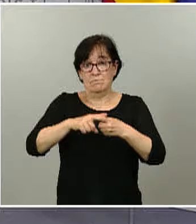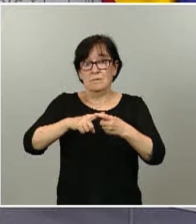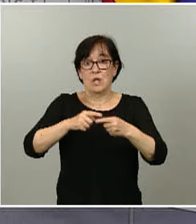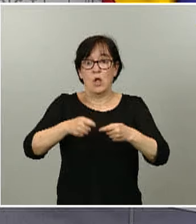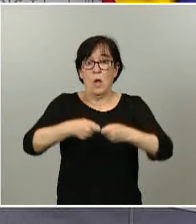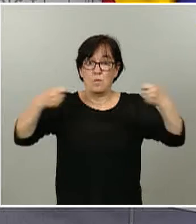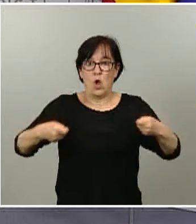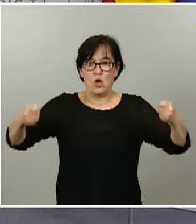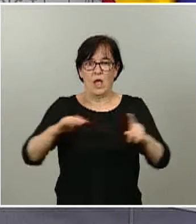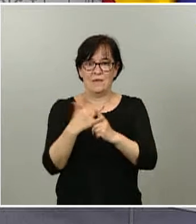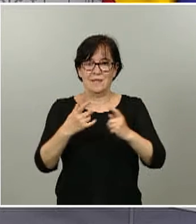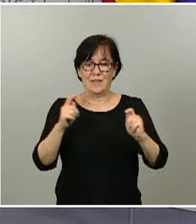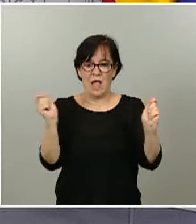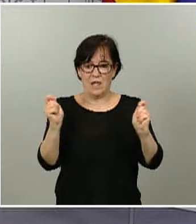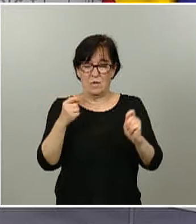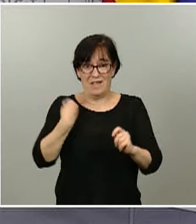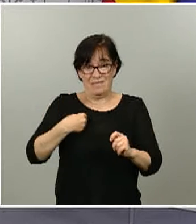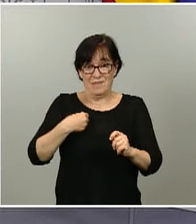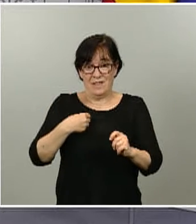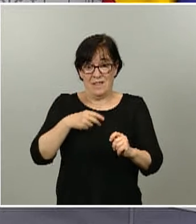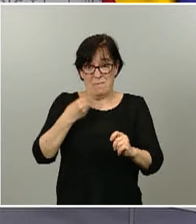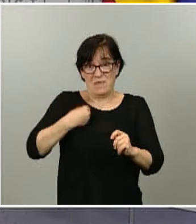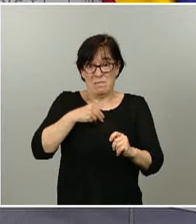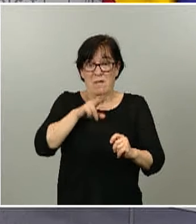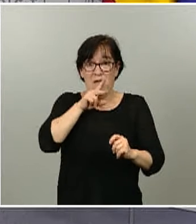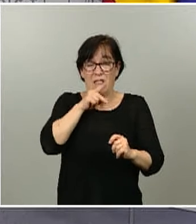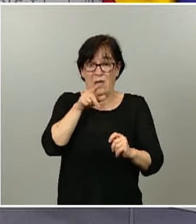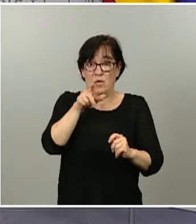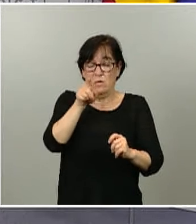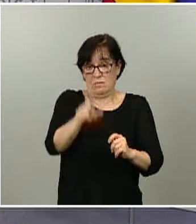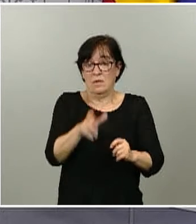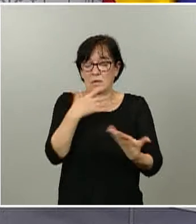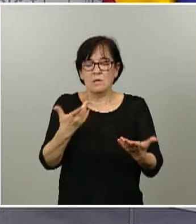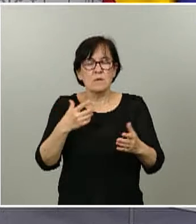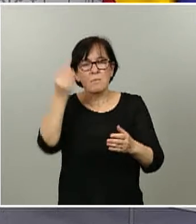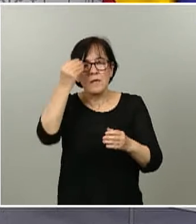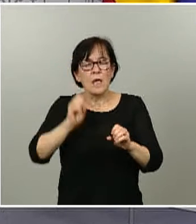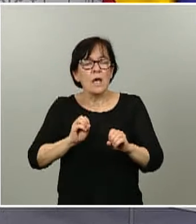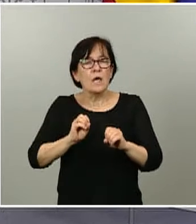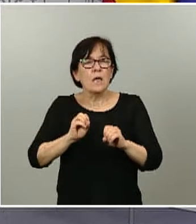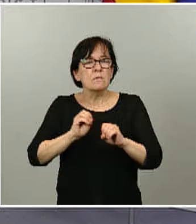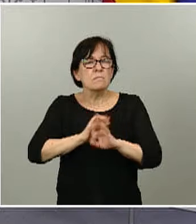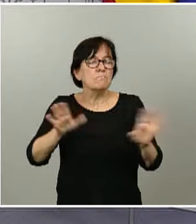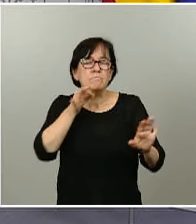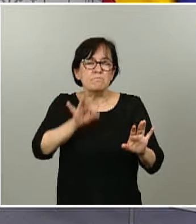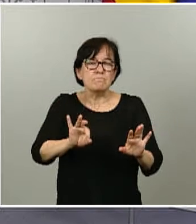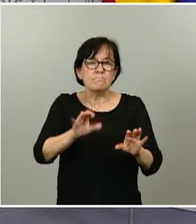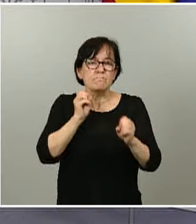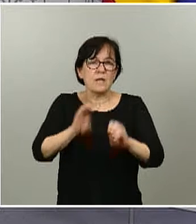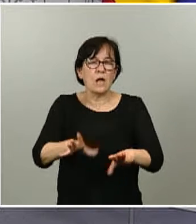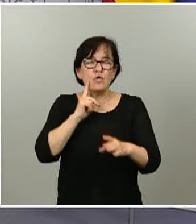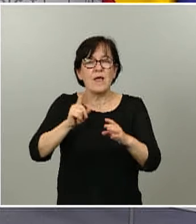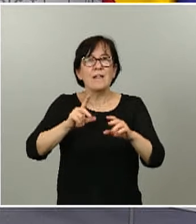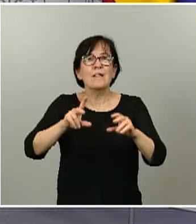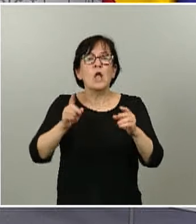y de las que usted misma ha hablado hace un momento, ¿han pensado en renunciar a una prórroga final para completar la desescalada y